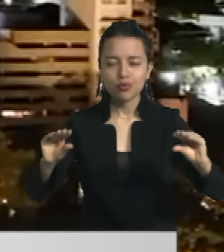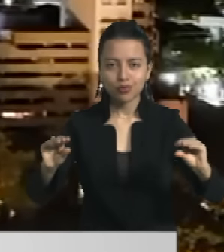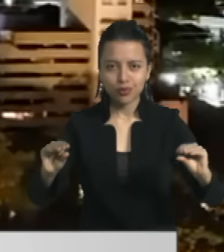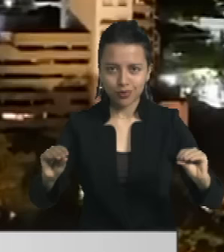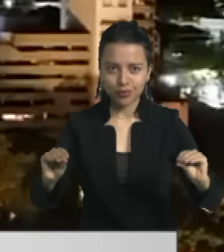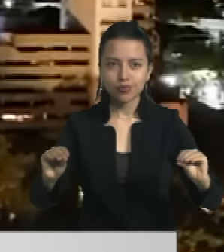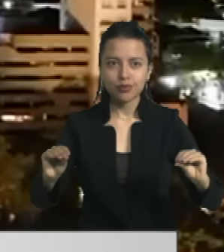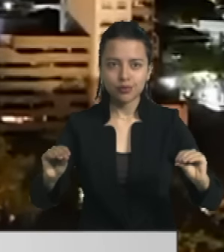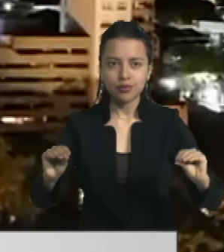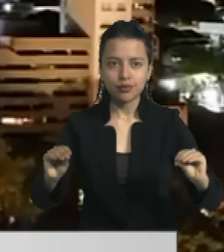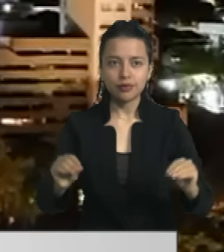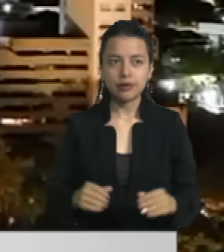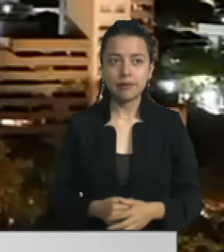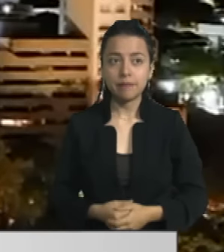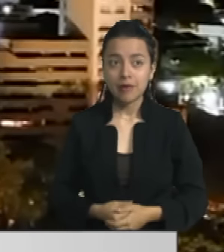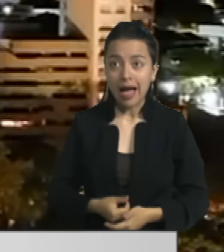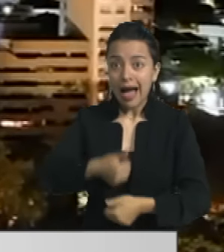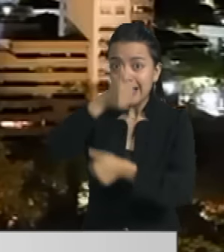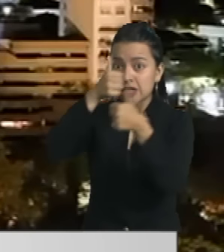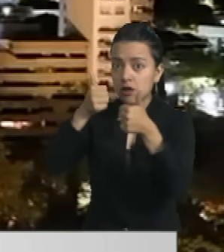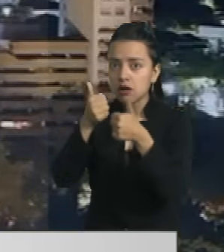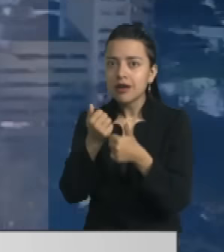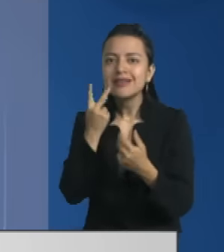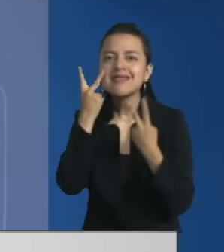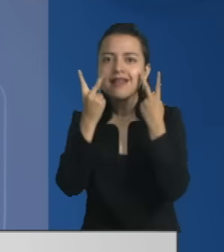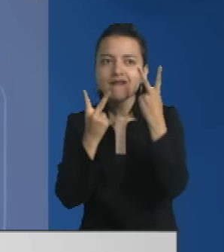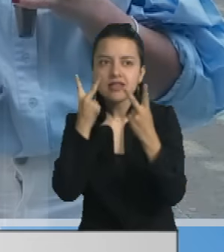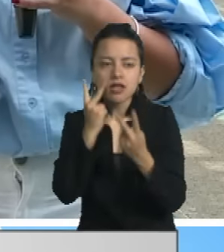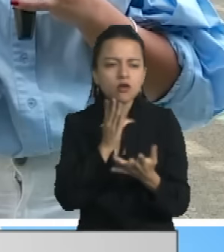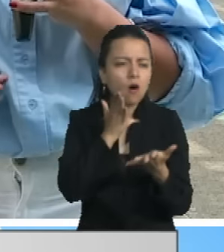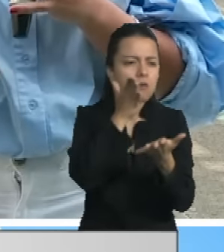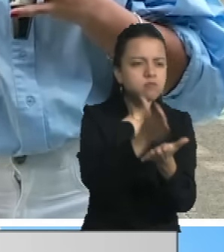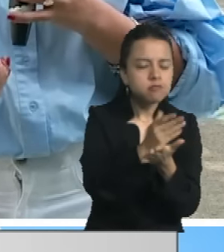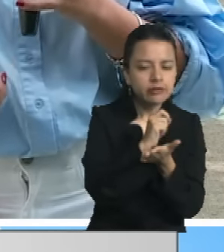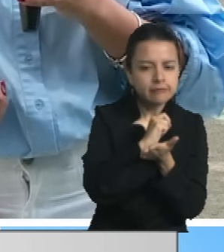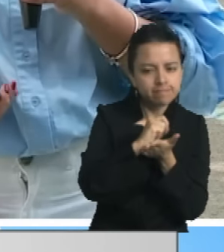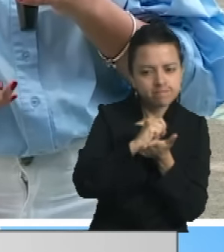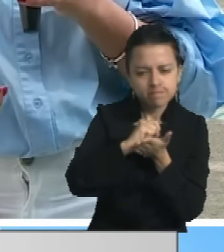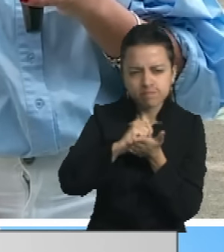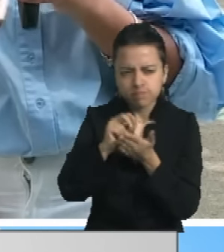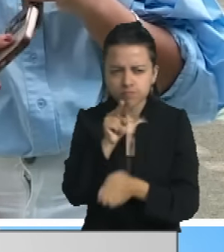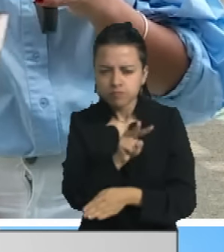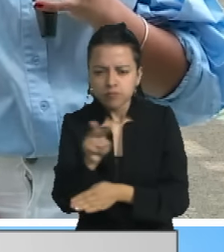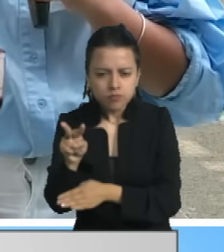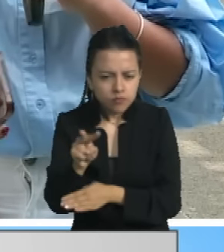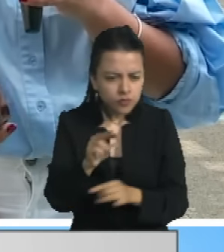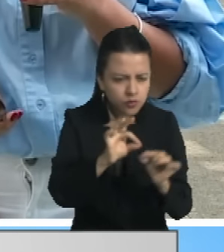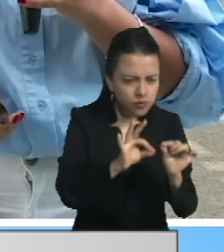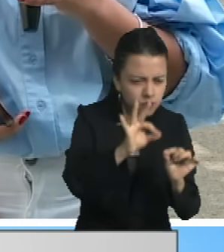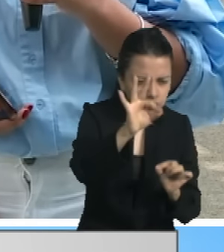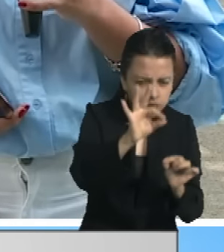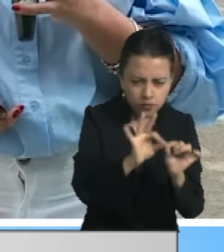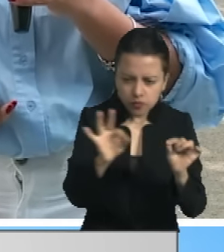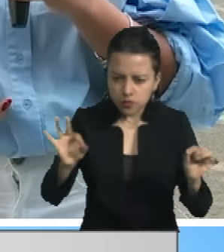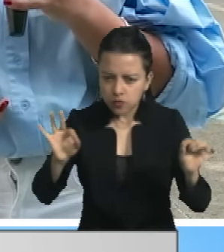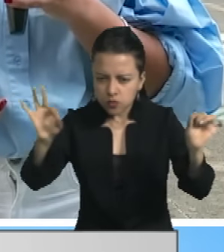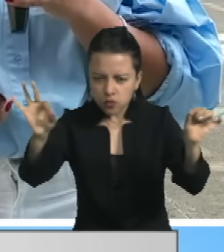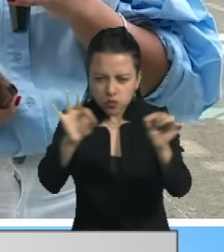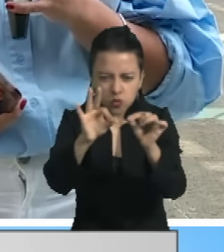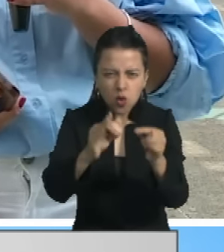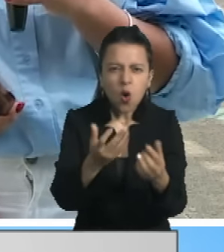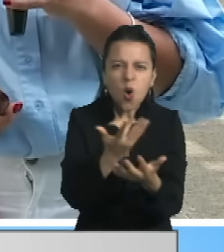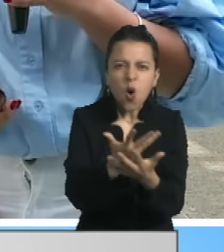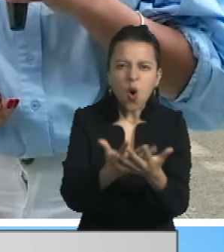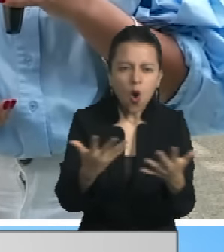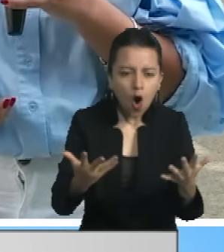a esta ahora las autoridades adelantan la evaluación para lograr estabilizar Cuánta fue la área afectada de la capa vegetal